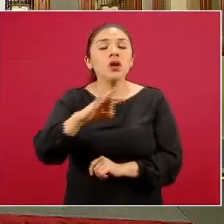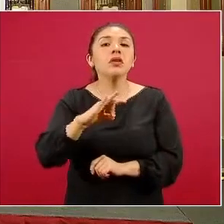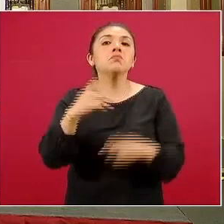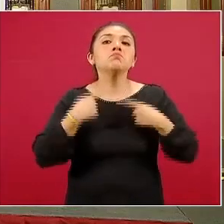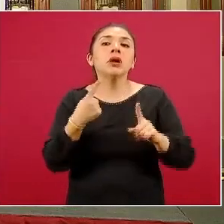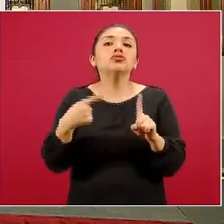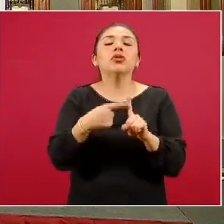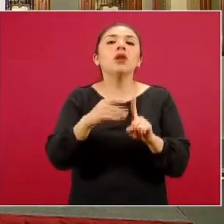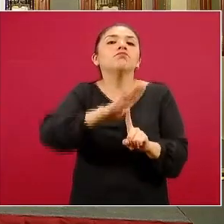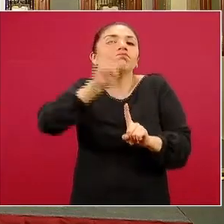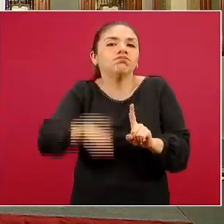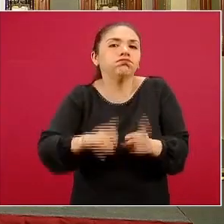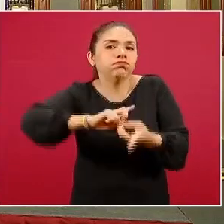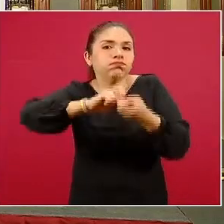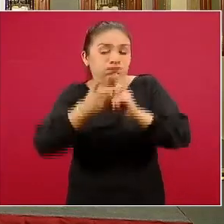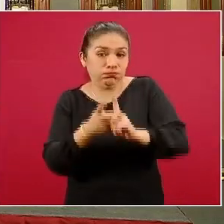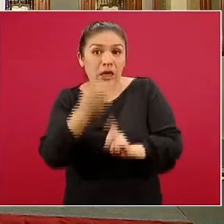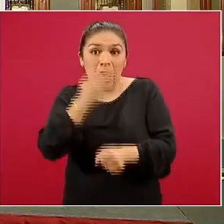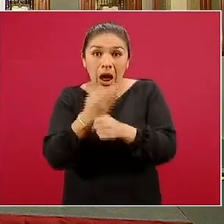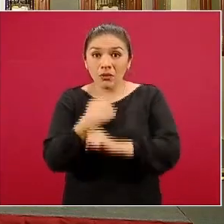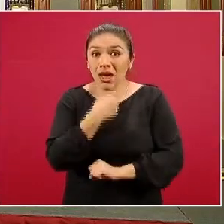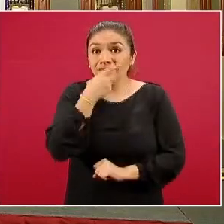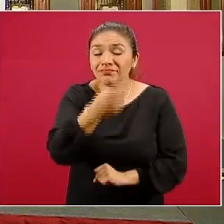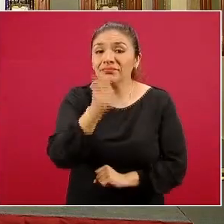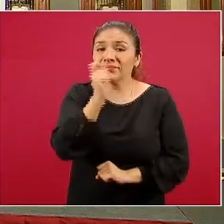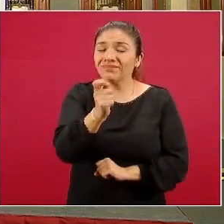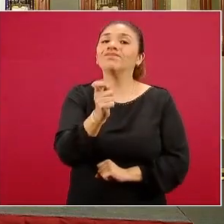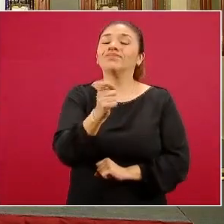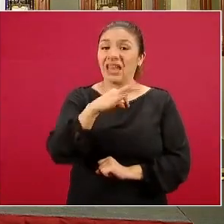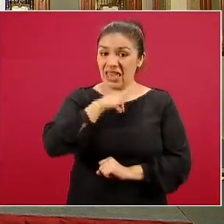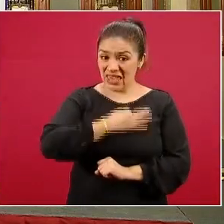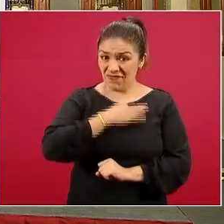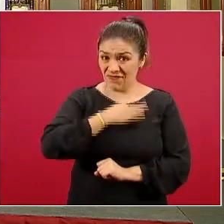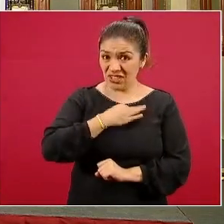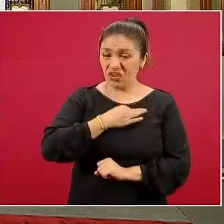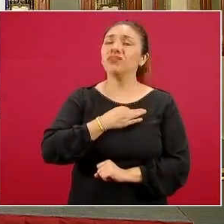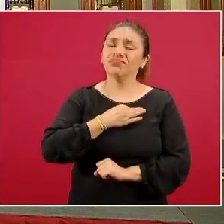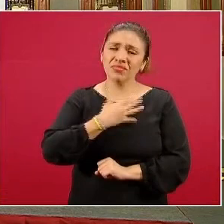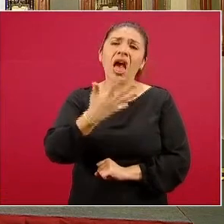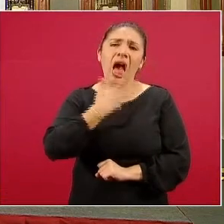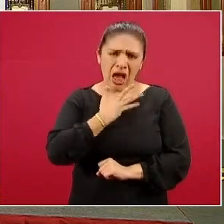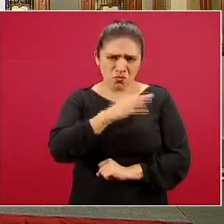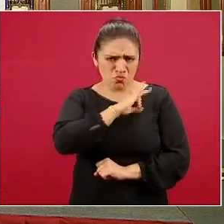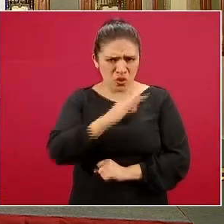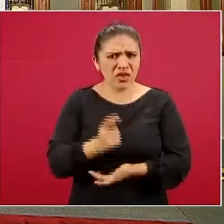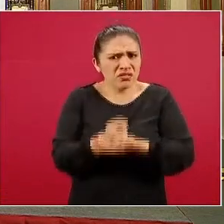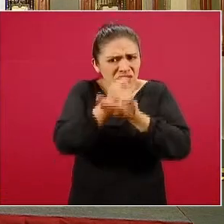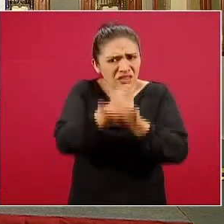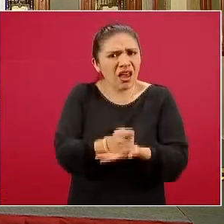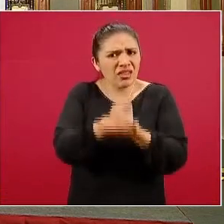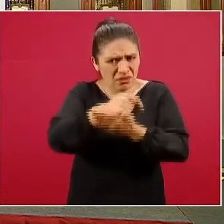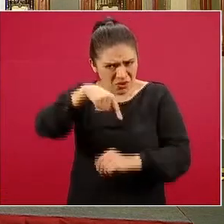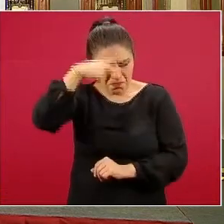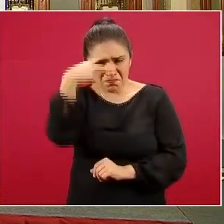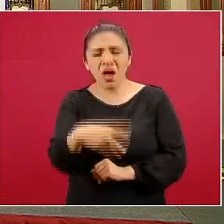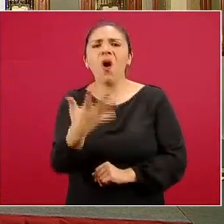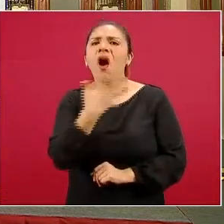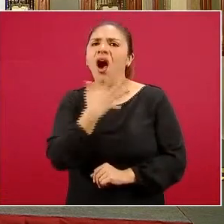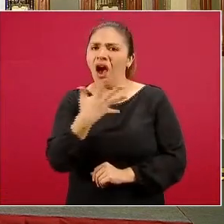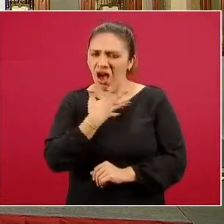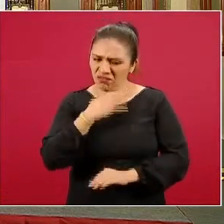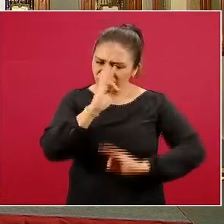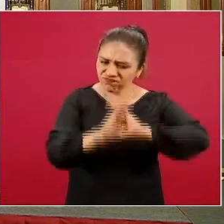muerte del individuo. Entonces el mensaje es una infección que existe tratamiento. En México existe